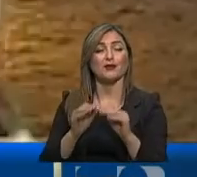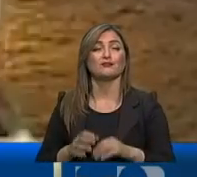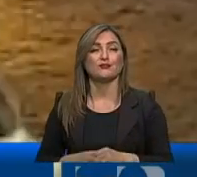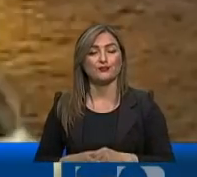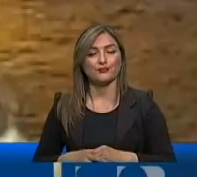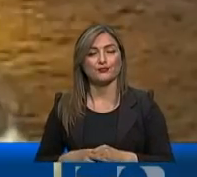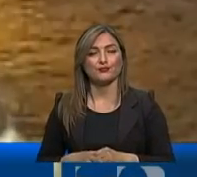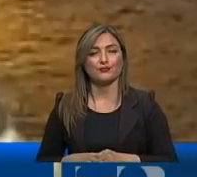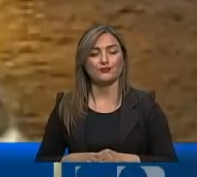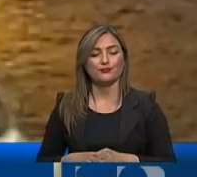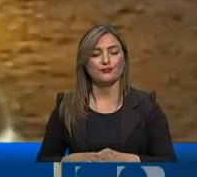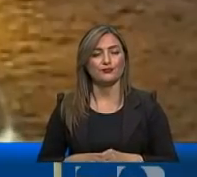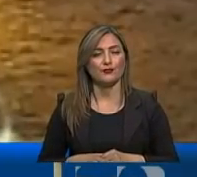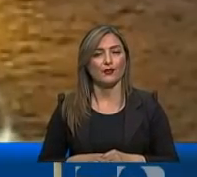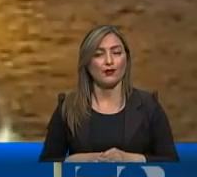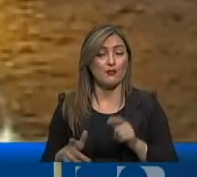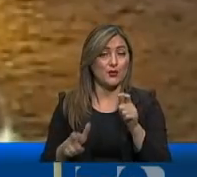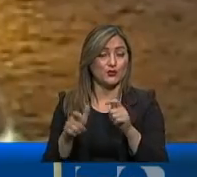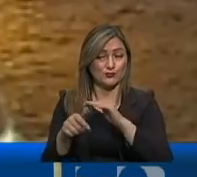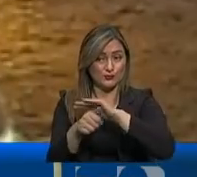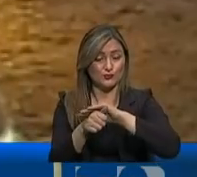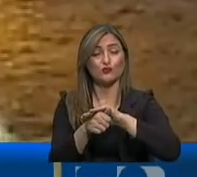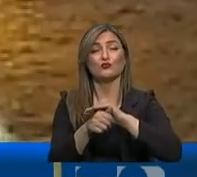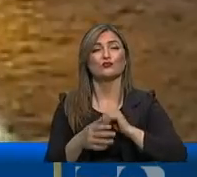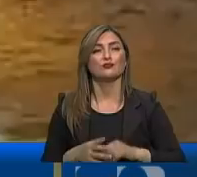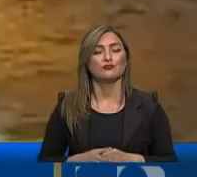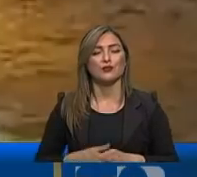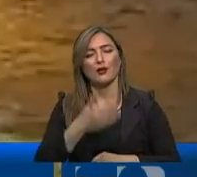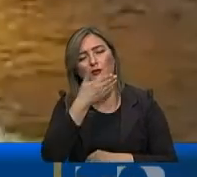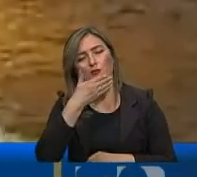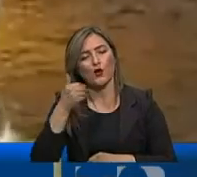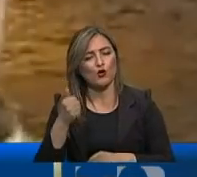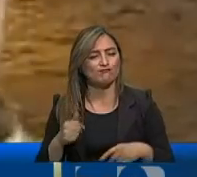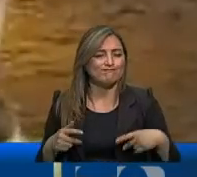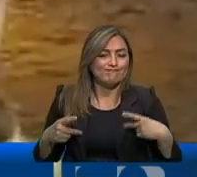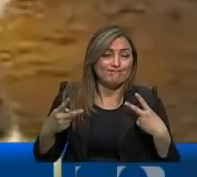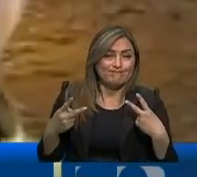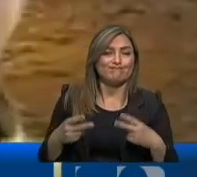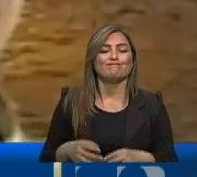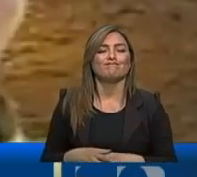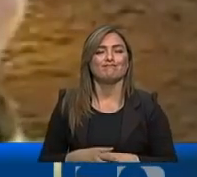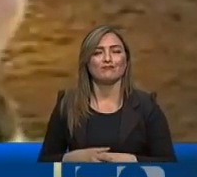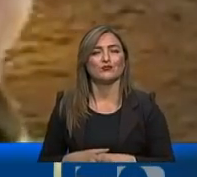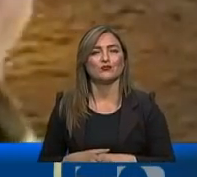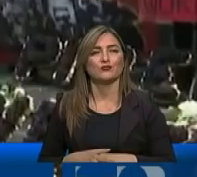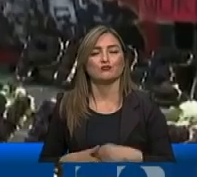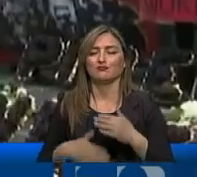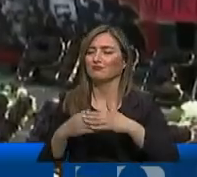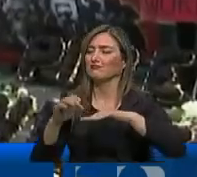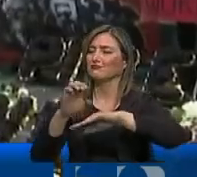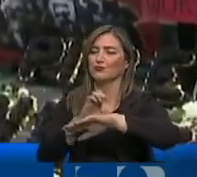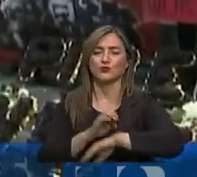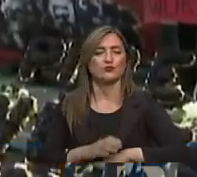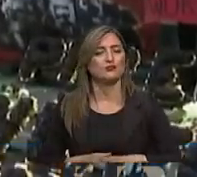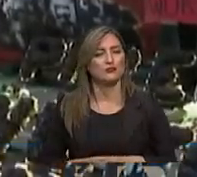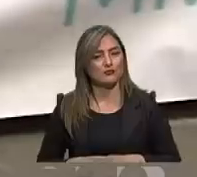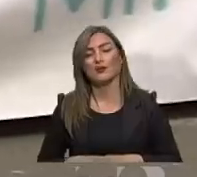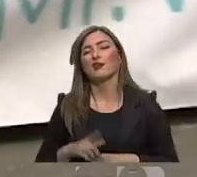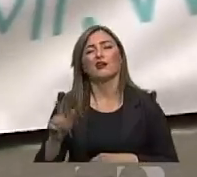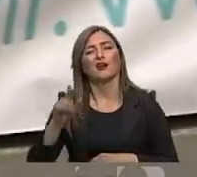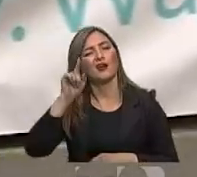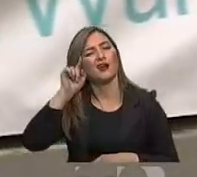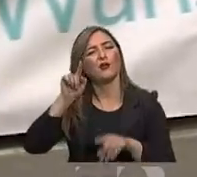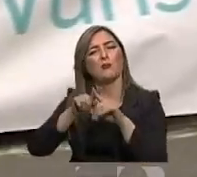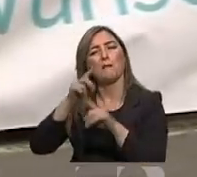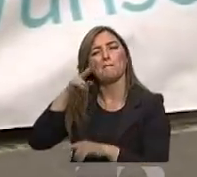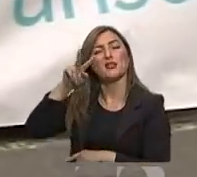la oportunidad de que la población de Galápagos tenga mejores condiciones de vida, pero también de todo el Ecuador. Cacabatze no comparte la